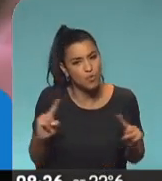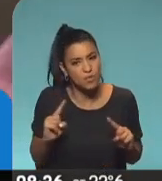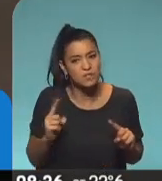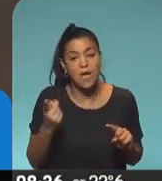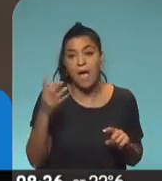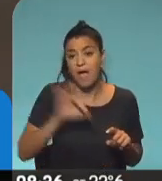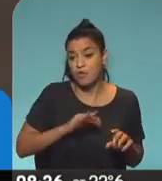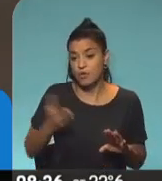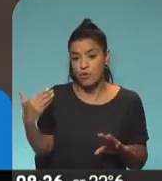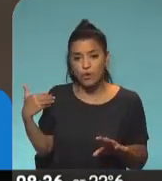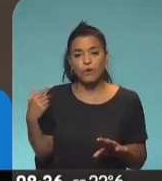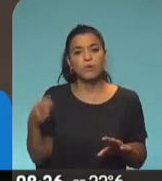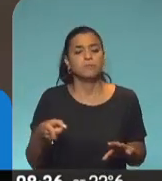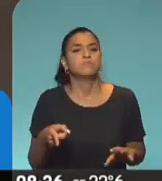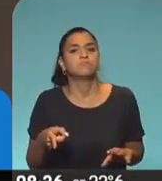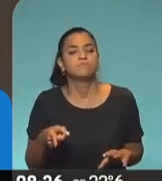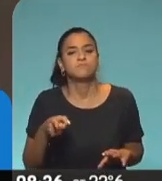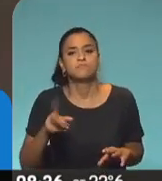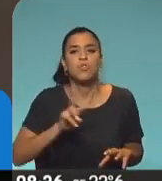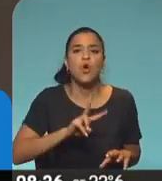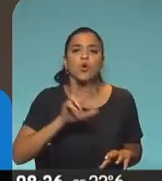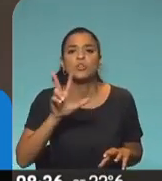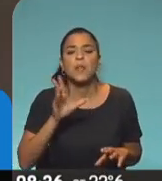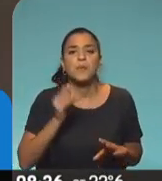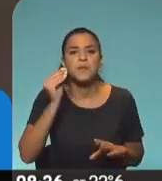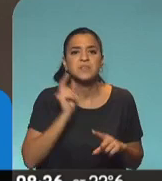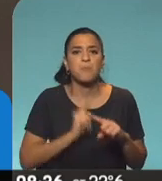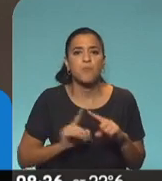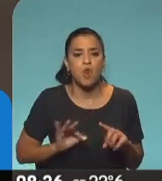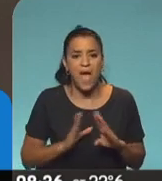últimos años ha habido escaladas prácticamente 2, 3 veces por año.